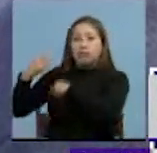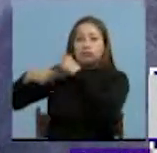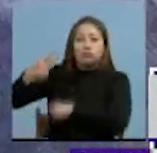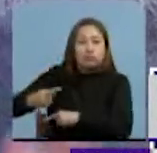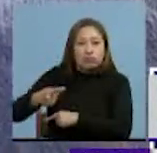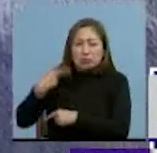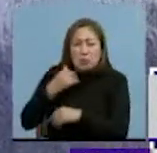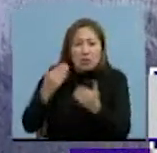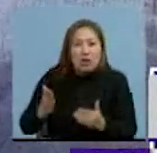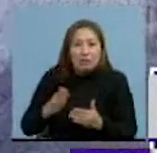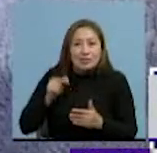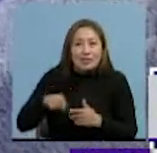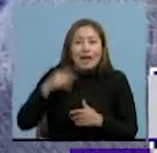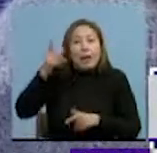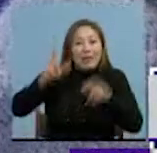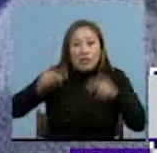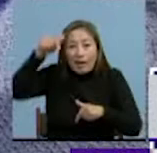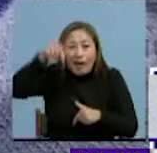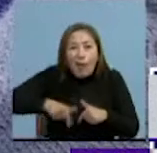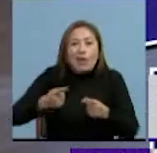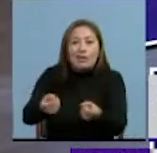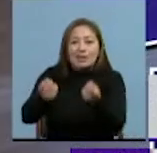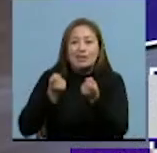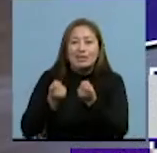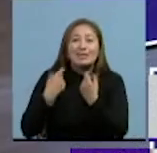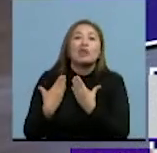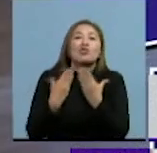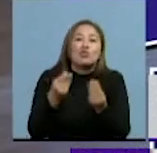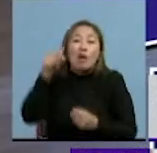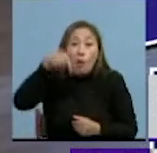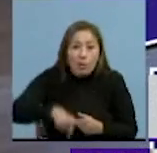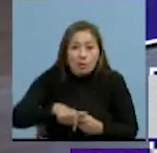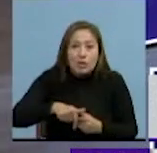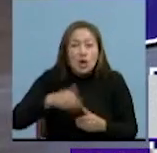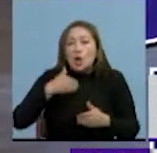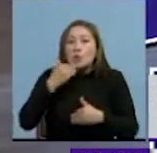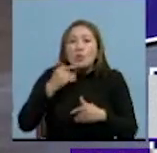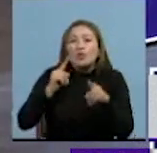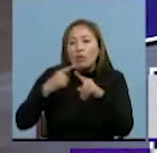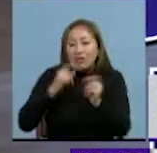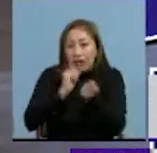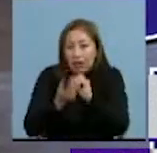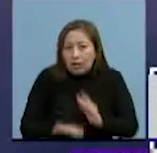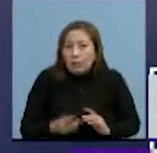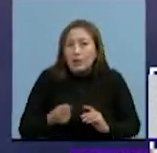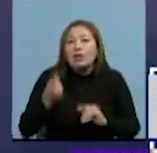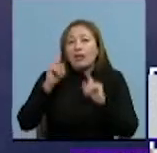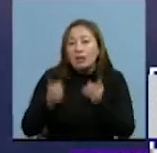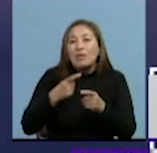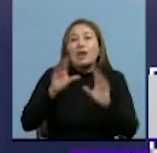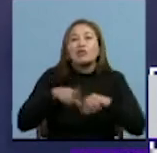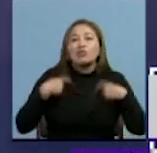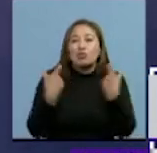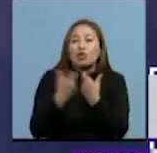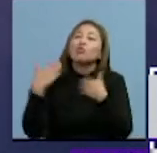tiene muchas vueltas, pero hay gente que ahora necesita respuesta. La necesita hoy, más allá de los cambios estructurales. Y de parte de la sociedad,